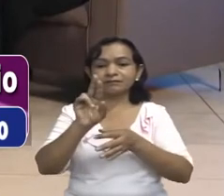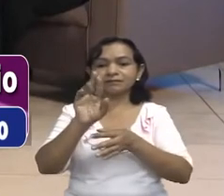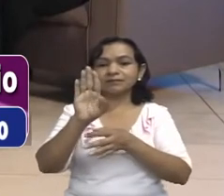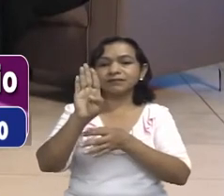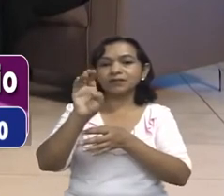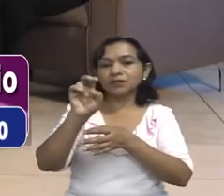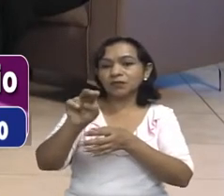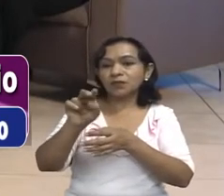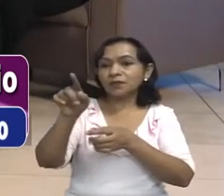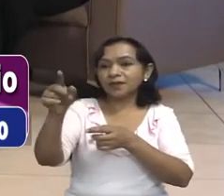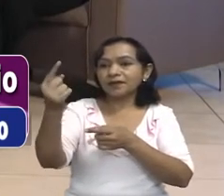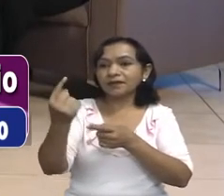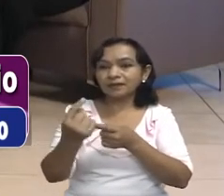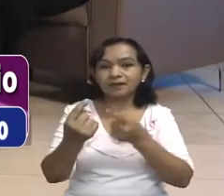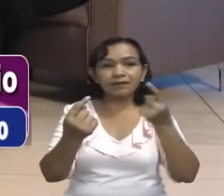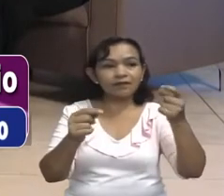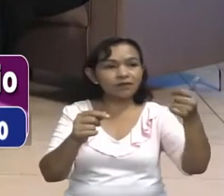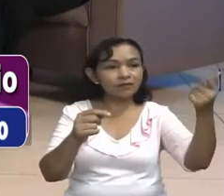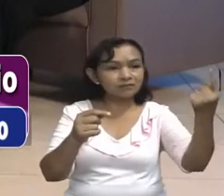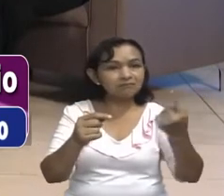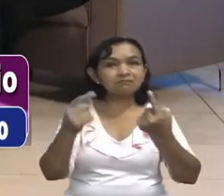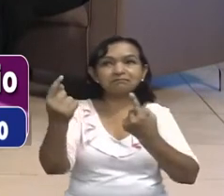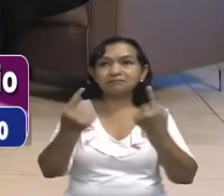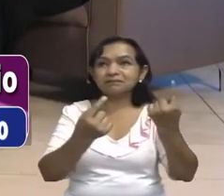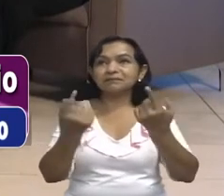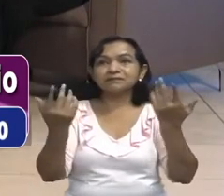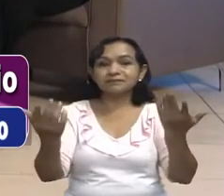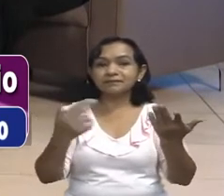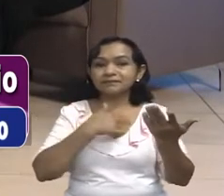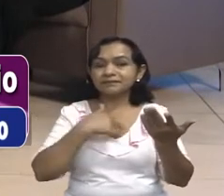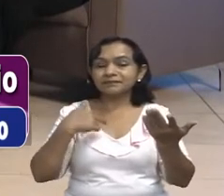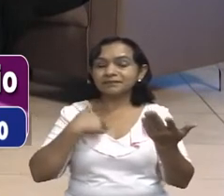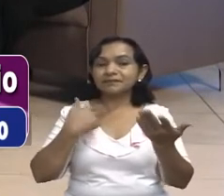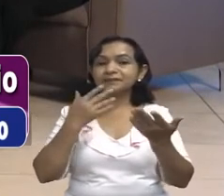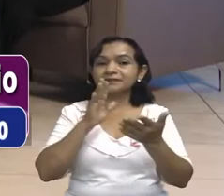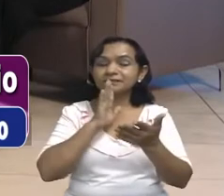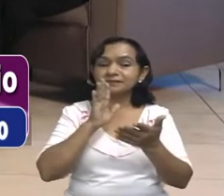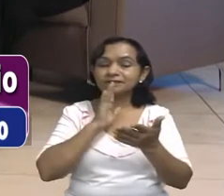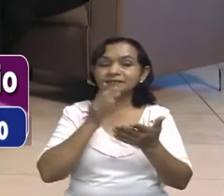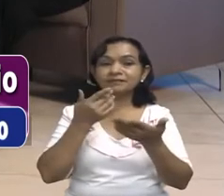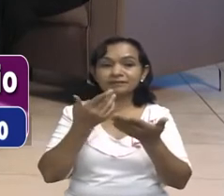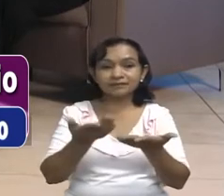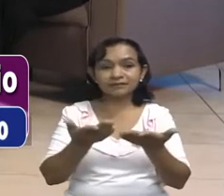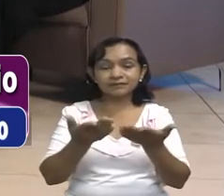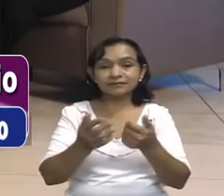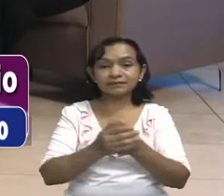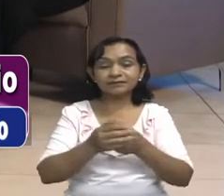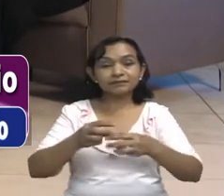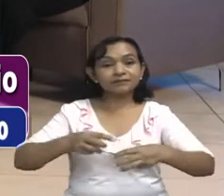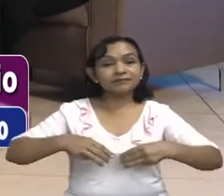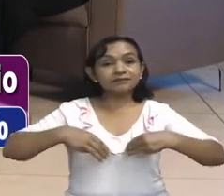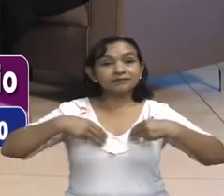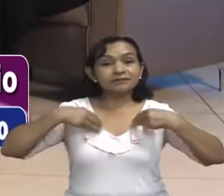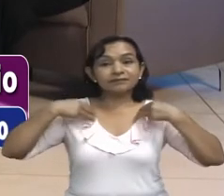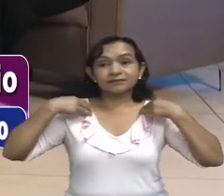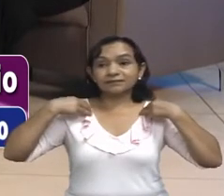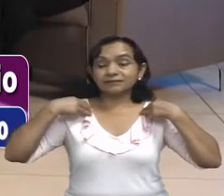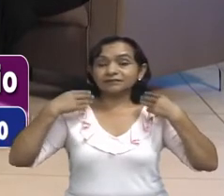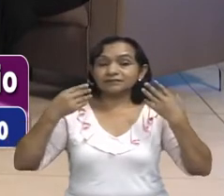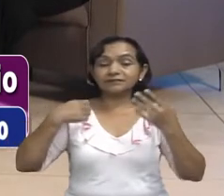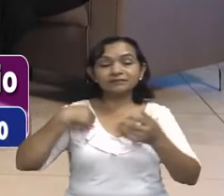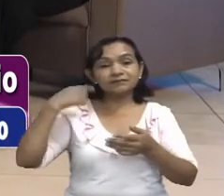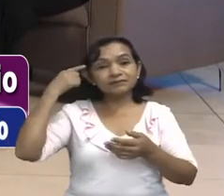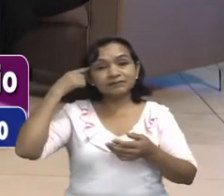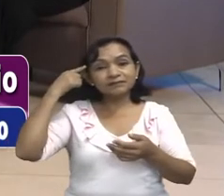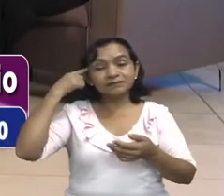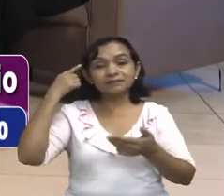veo a otros compañeros. De tal manera que quería hacer esa mención. Y en cuanto a la modernidad, yo creo